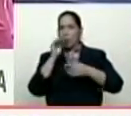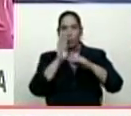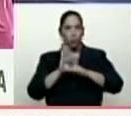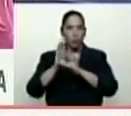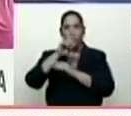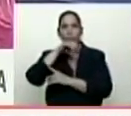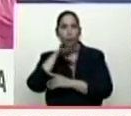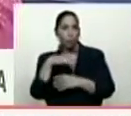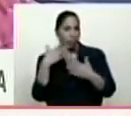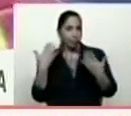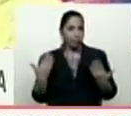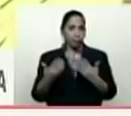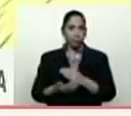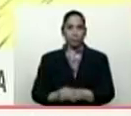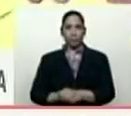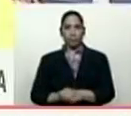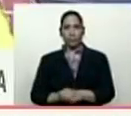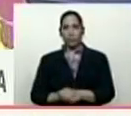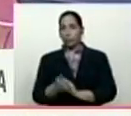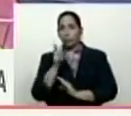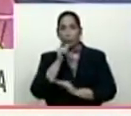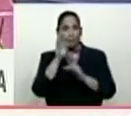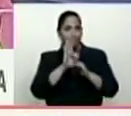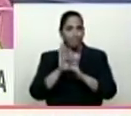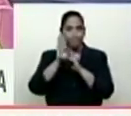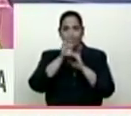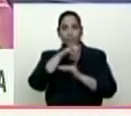Alvarado, un descuido histórico.